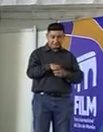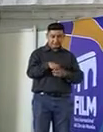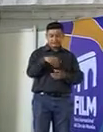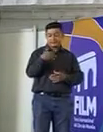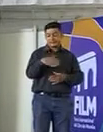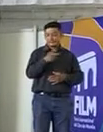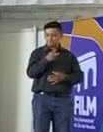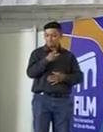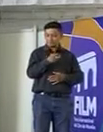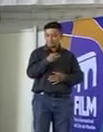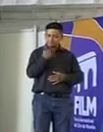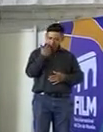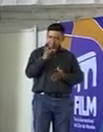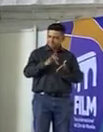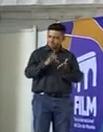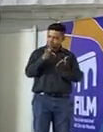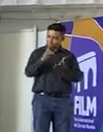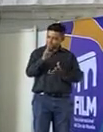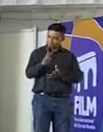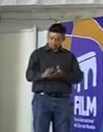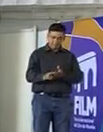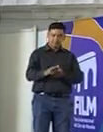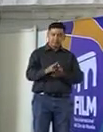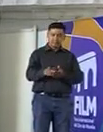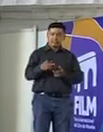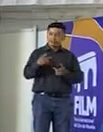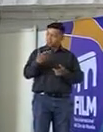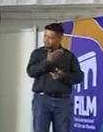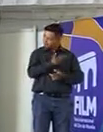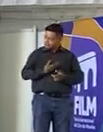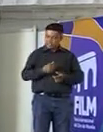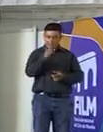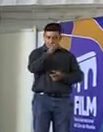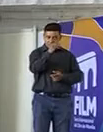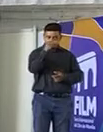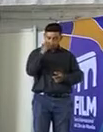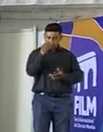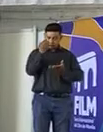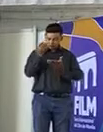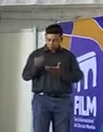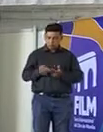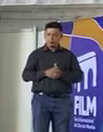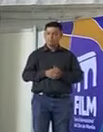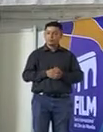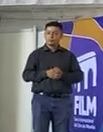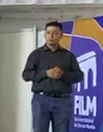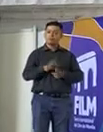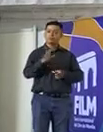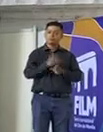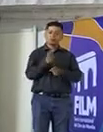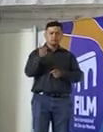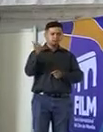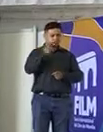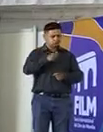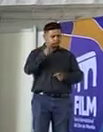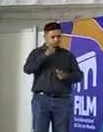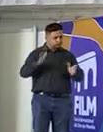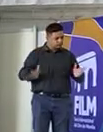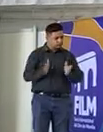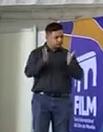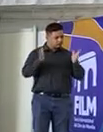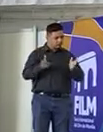eso que quiero agradecer profundamente al presidente Alfonso Martínez Alcázar por ser un promotor de la